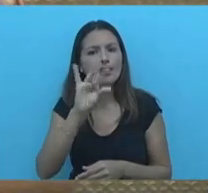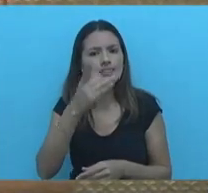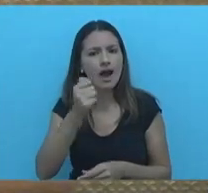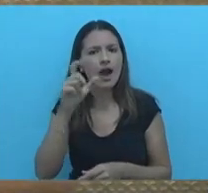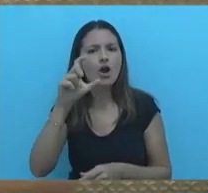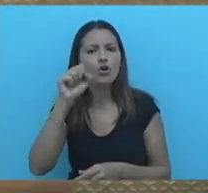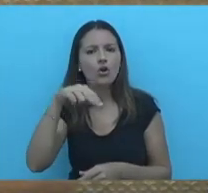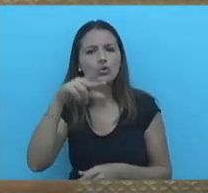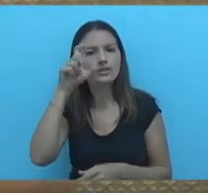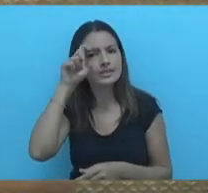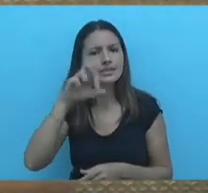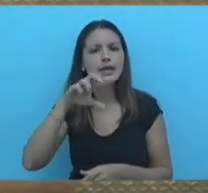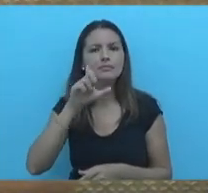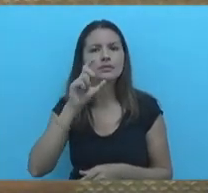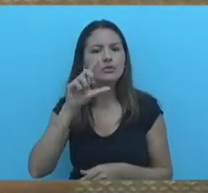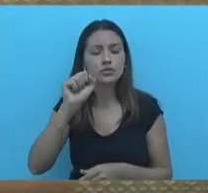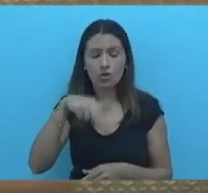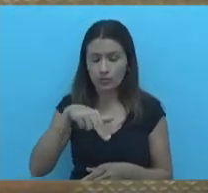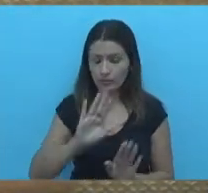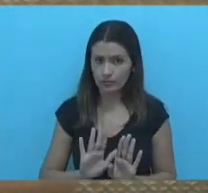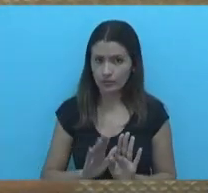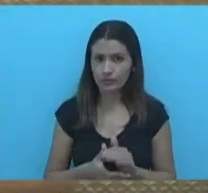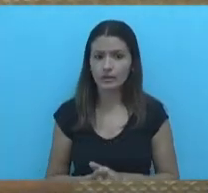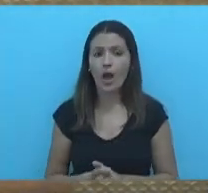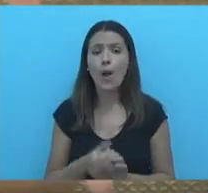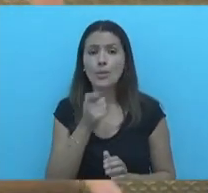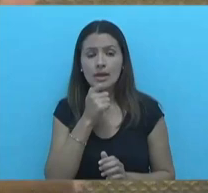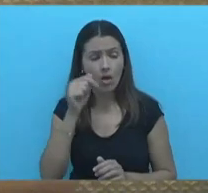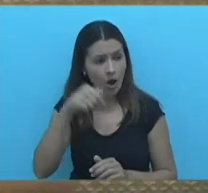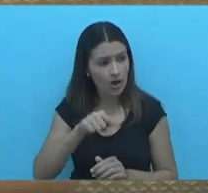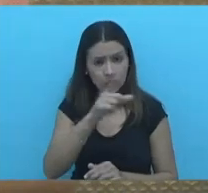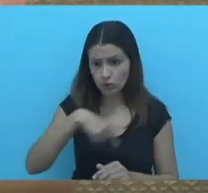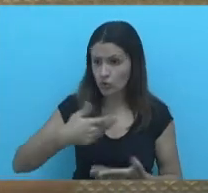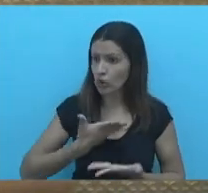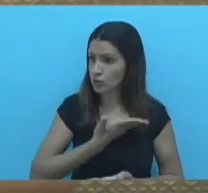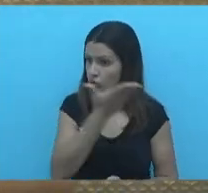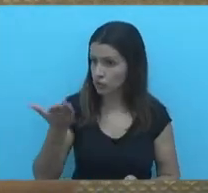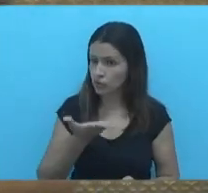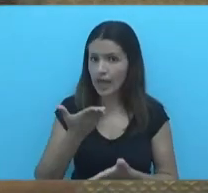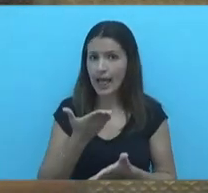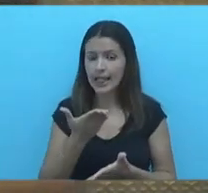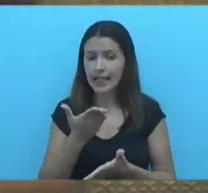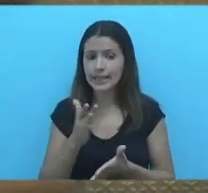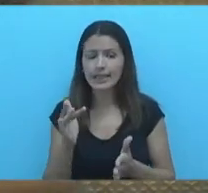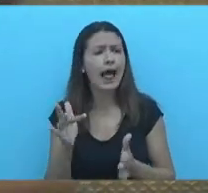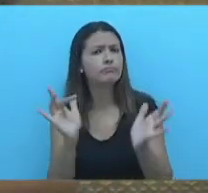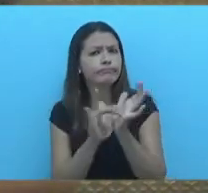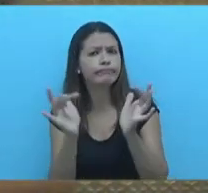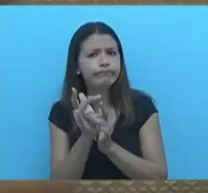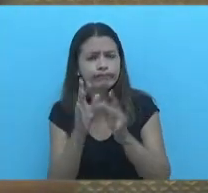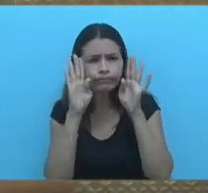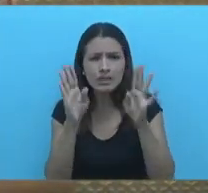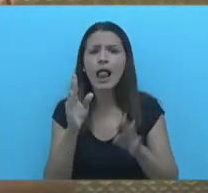que como se han democratizado los valores cristianos en una sociedad claramente cristiana, mayoritariamente como la nuestra, la